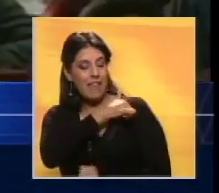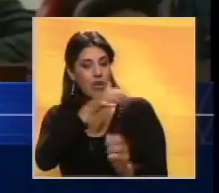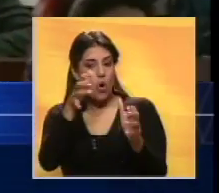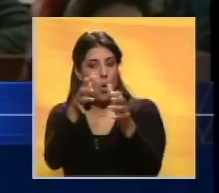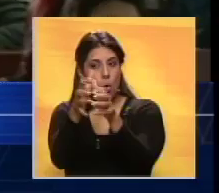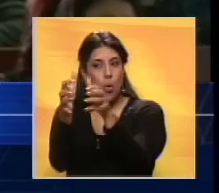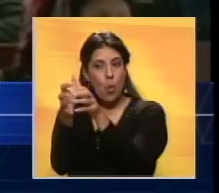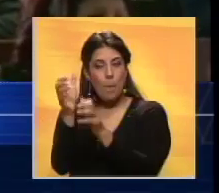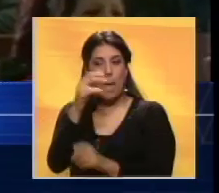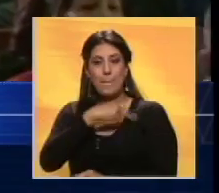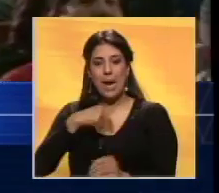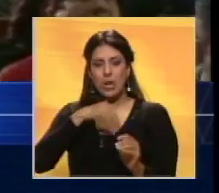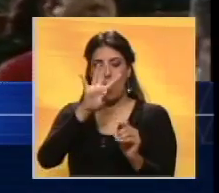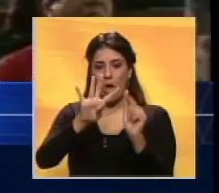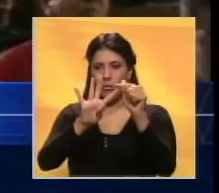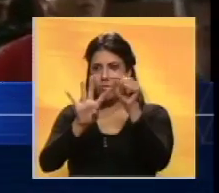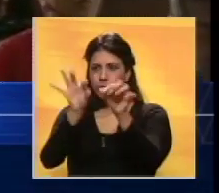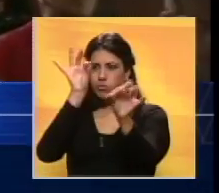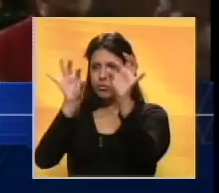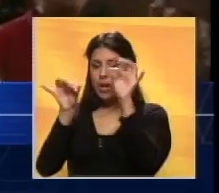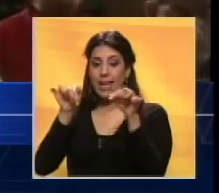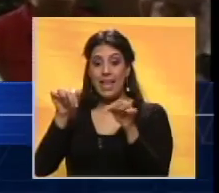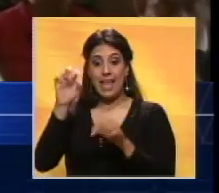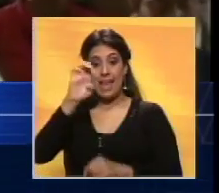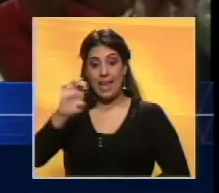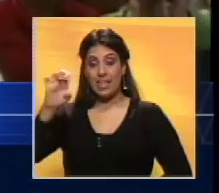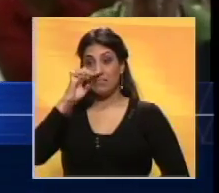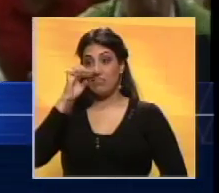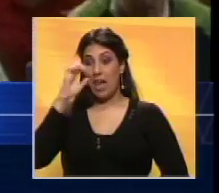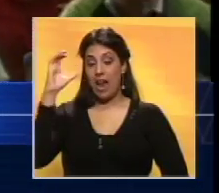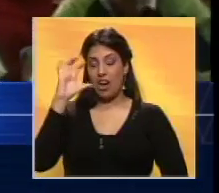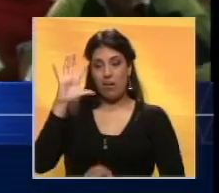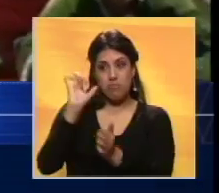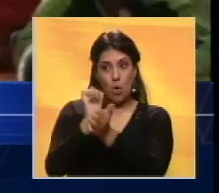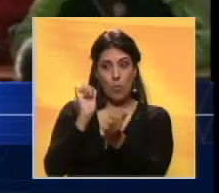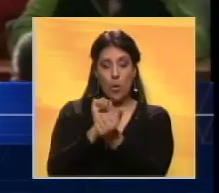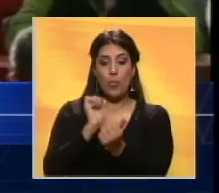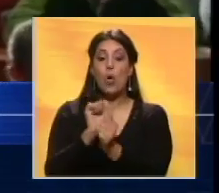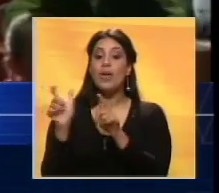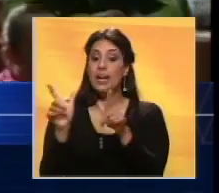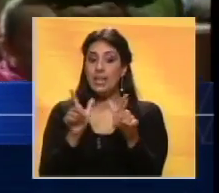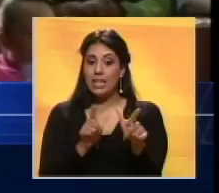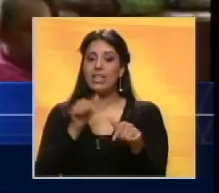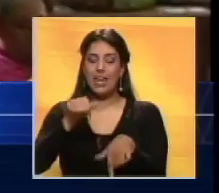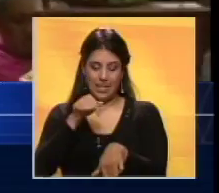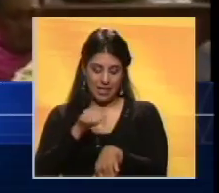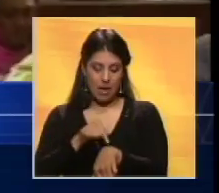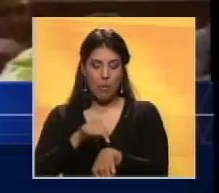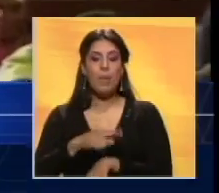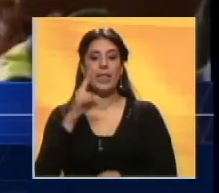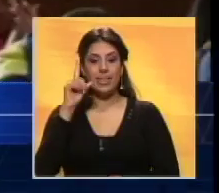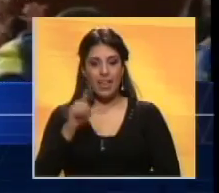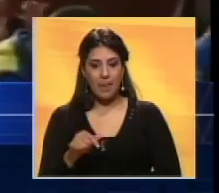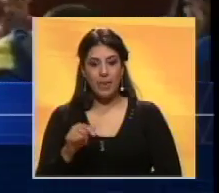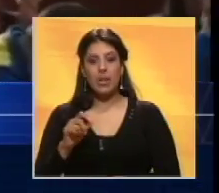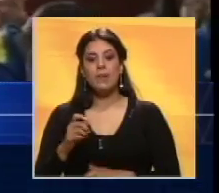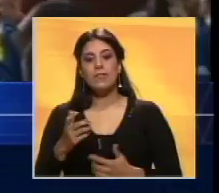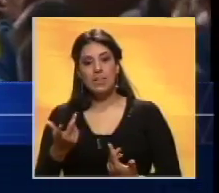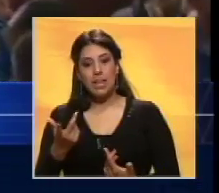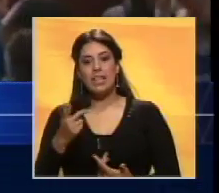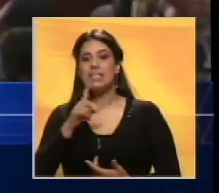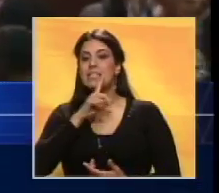bandas armadas de acá, del este de Caracas, y además en este momento se están produciendo, bueno,